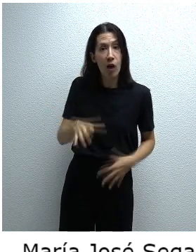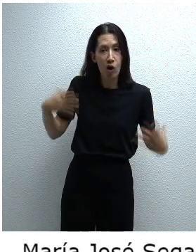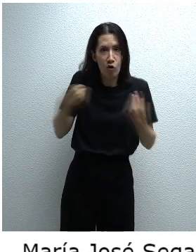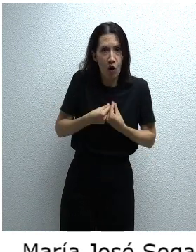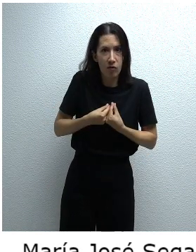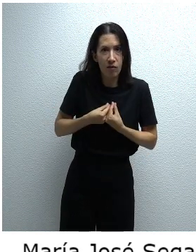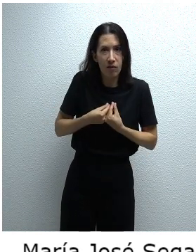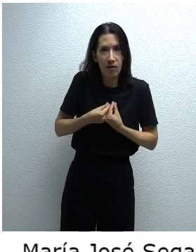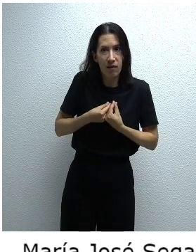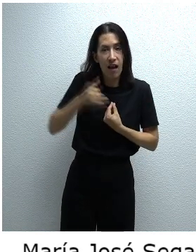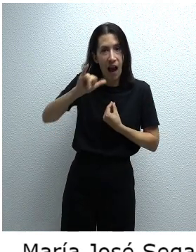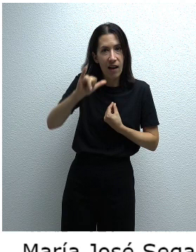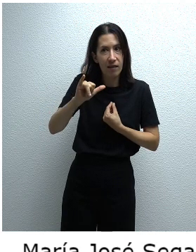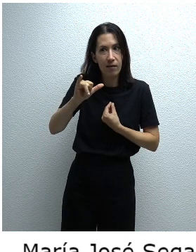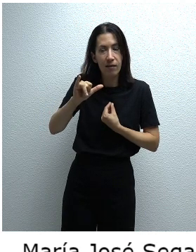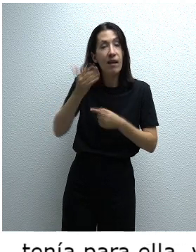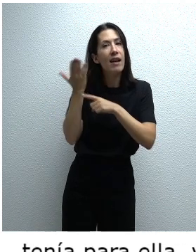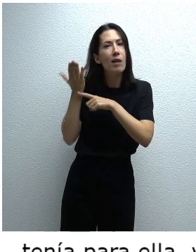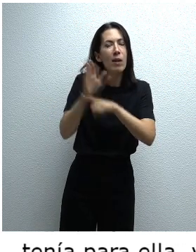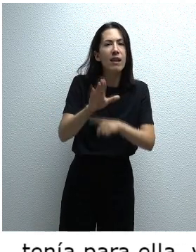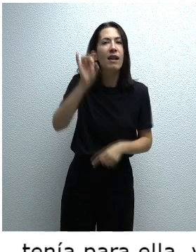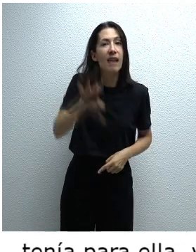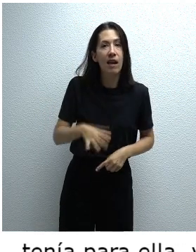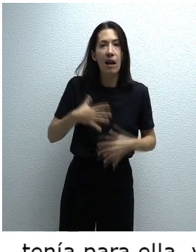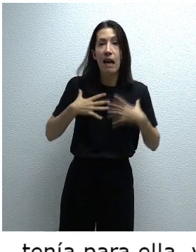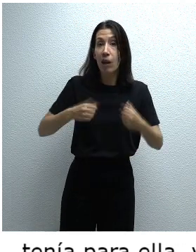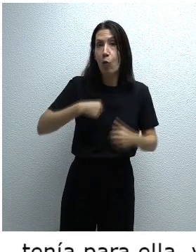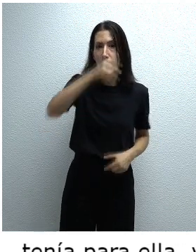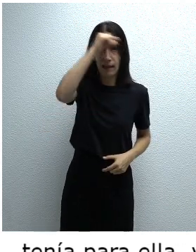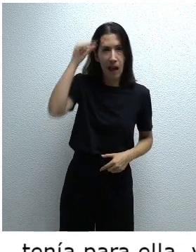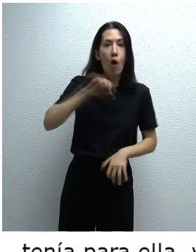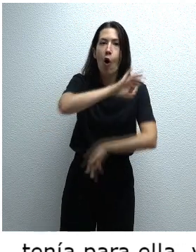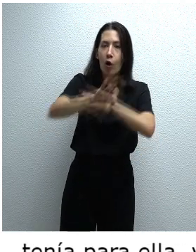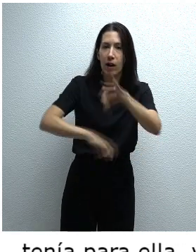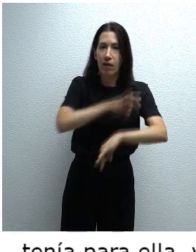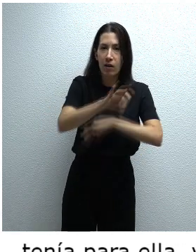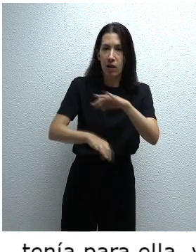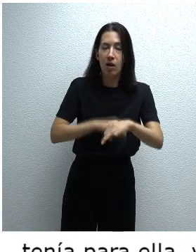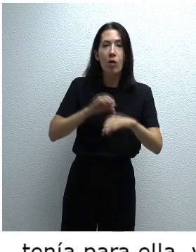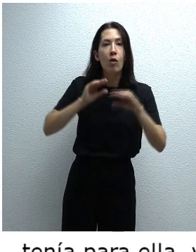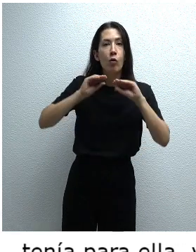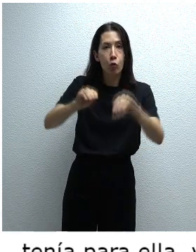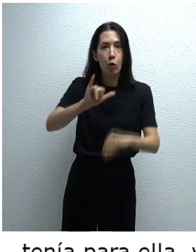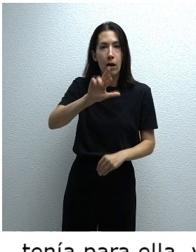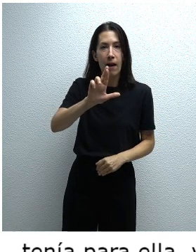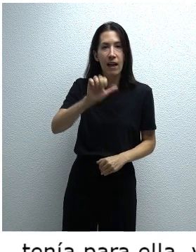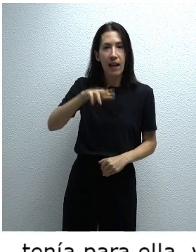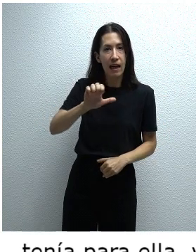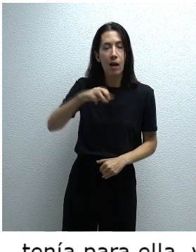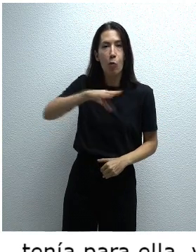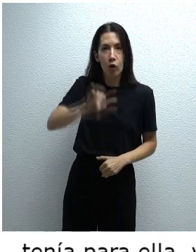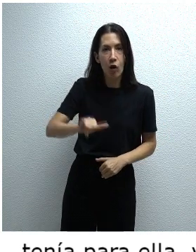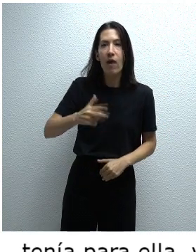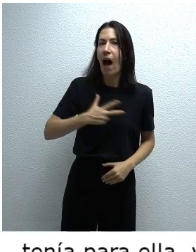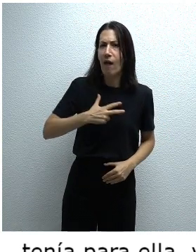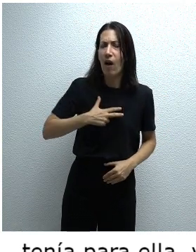acompaña representando a Salud Mental, la organización de Irene Muñoz Escandel, abogada, experta